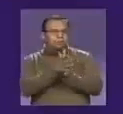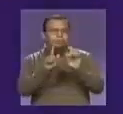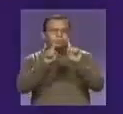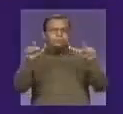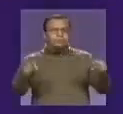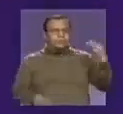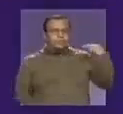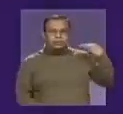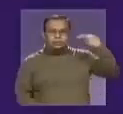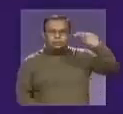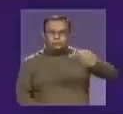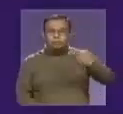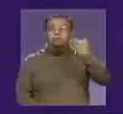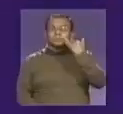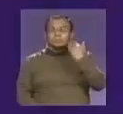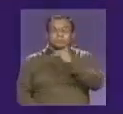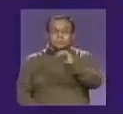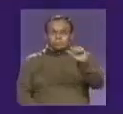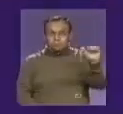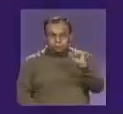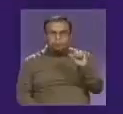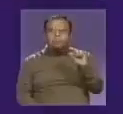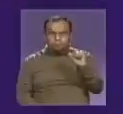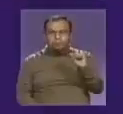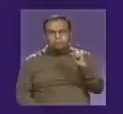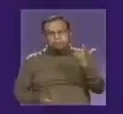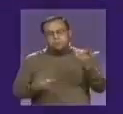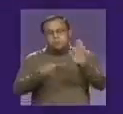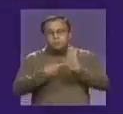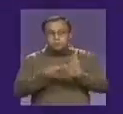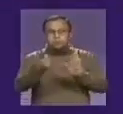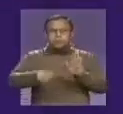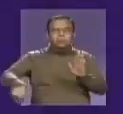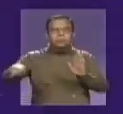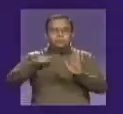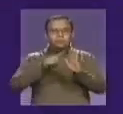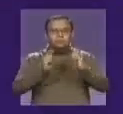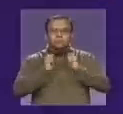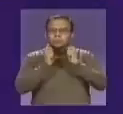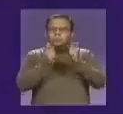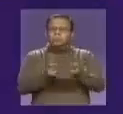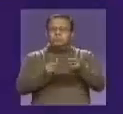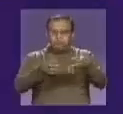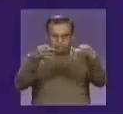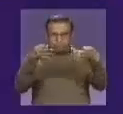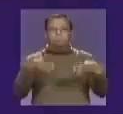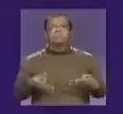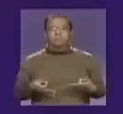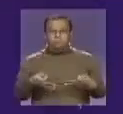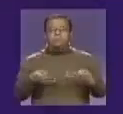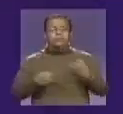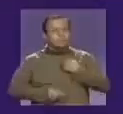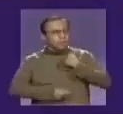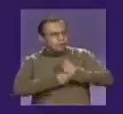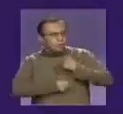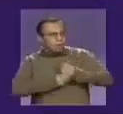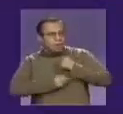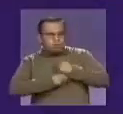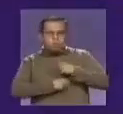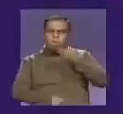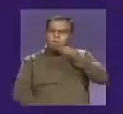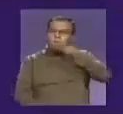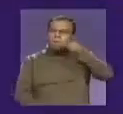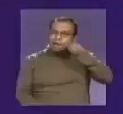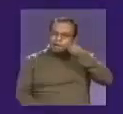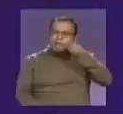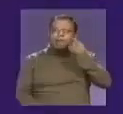largo de la historia a las mujeres también se les ha, digamos, asignado específicamente las labores de hogar